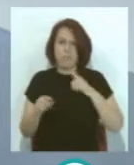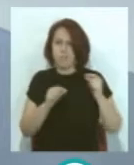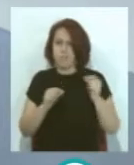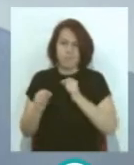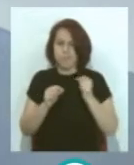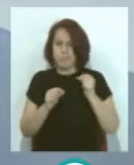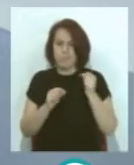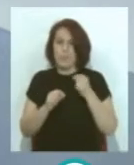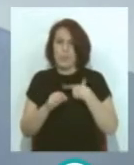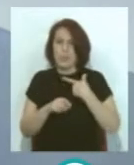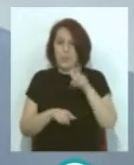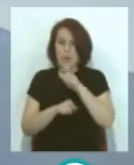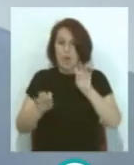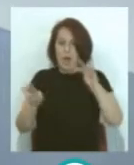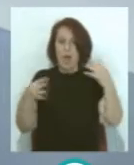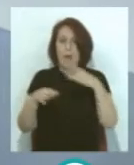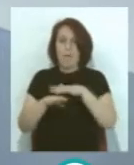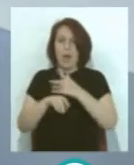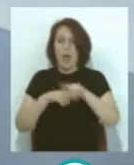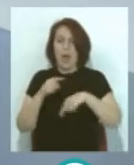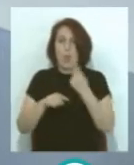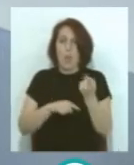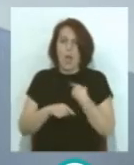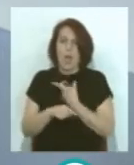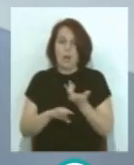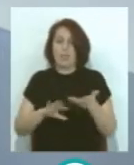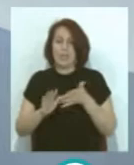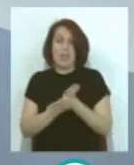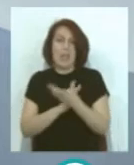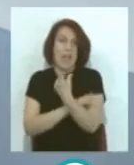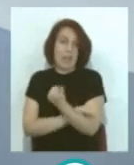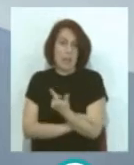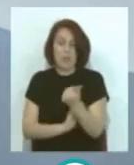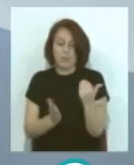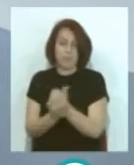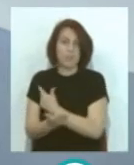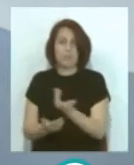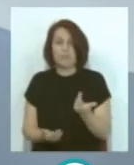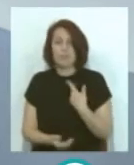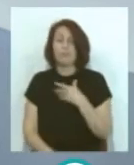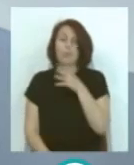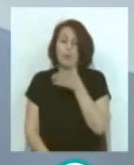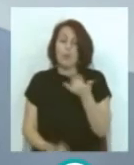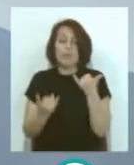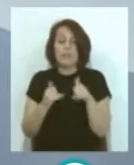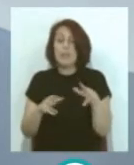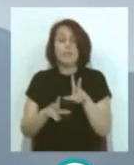eso se traduzca después en tema crematístico. Pero en fin, por eso le digo que todavía no ha terminado la